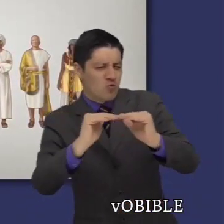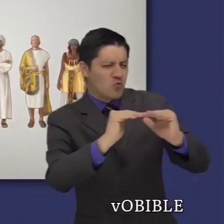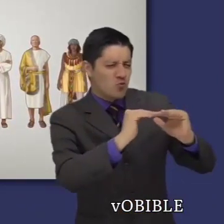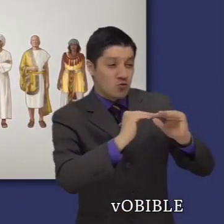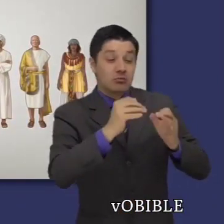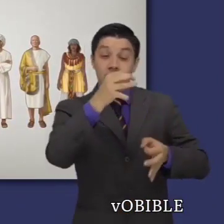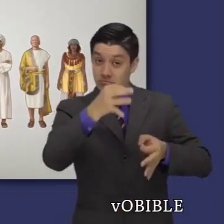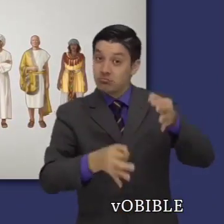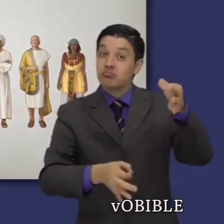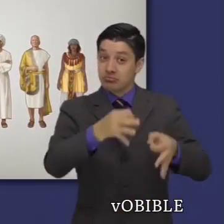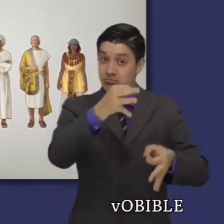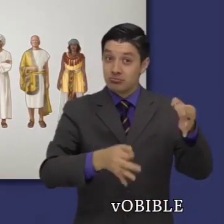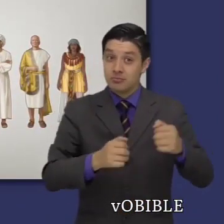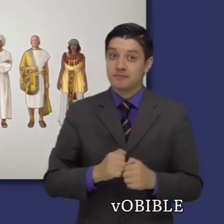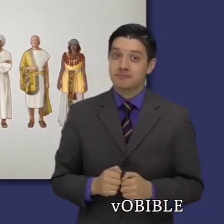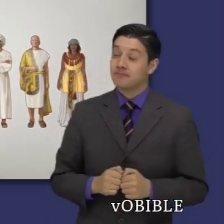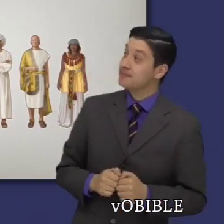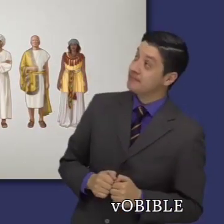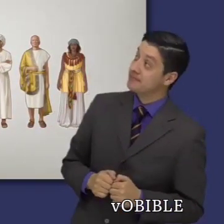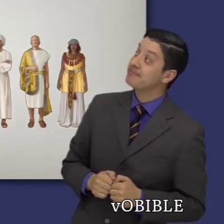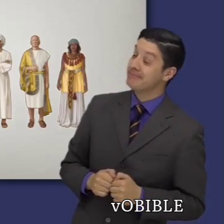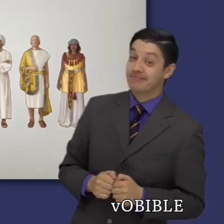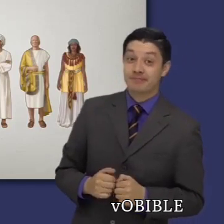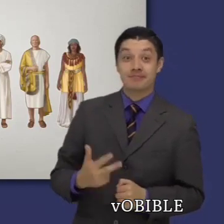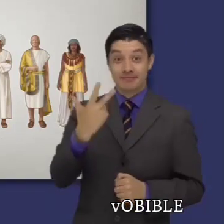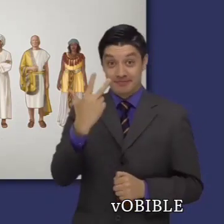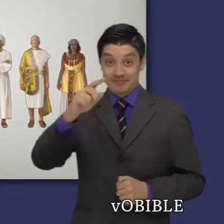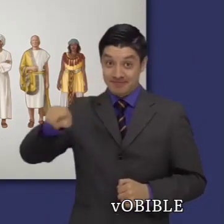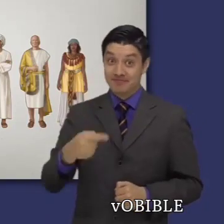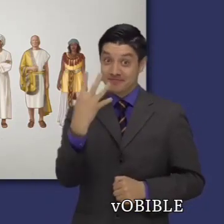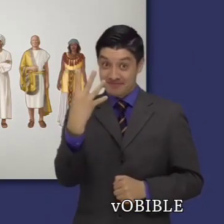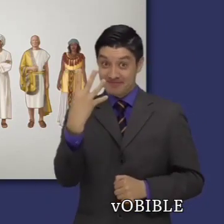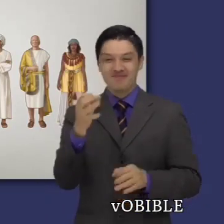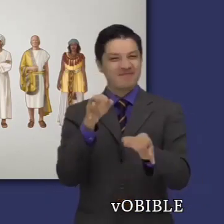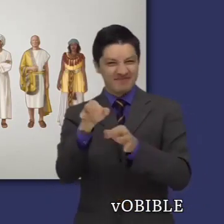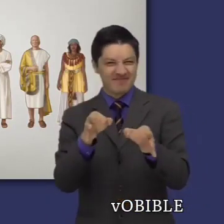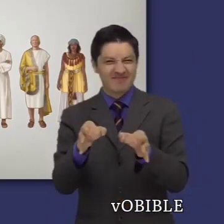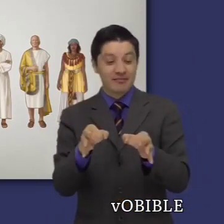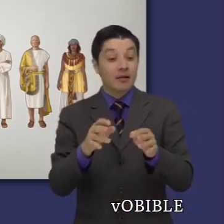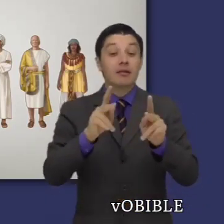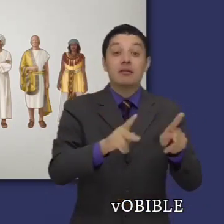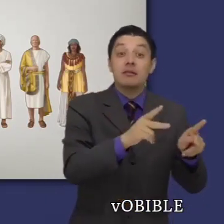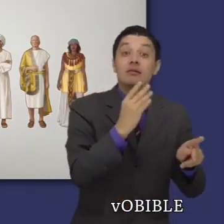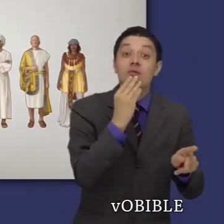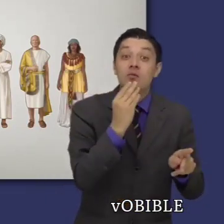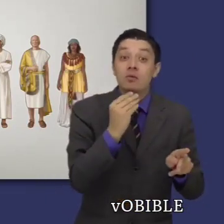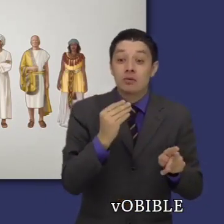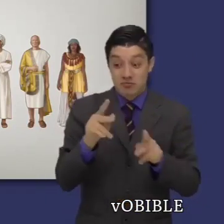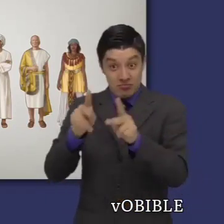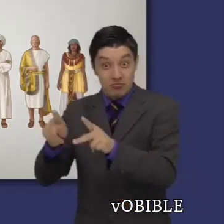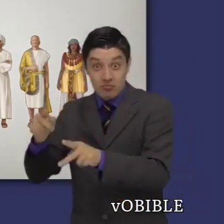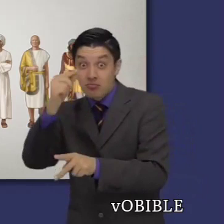de la misma manera. En los capítulos 3 y 4, Pablo explica que Jehová declara justos por su fe a